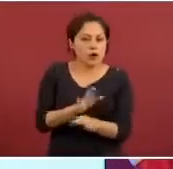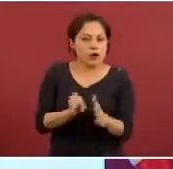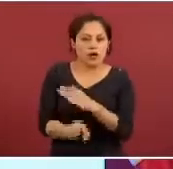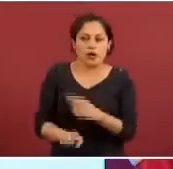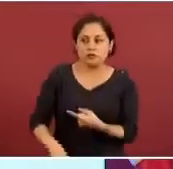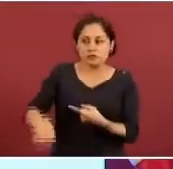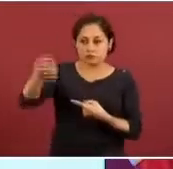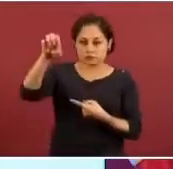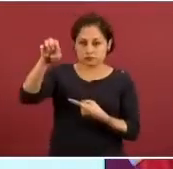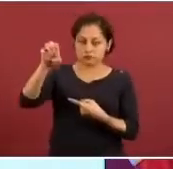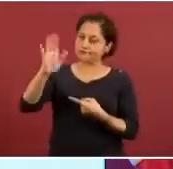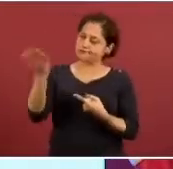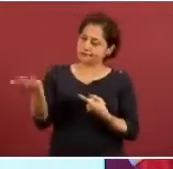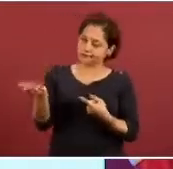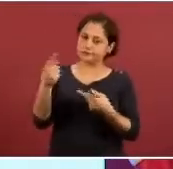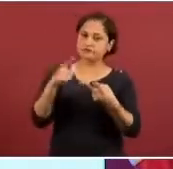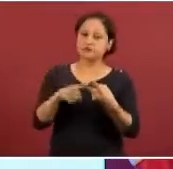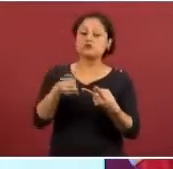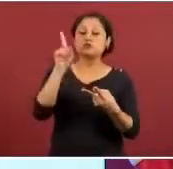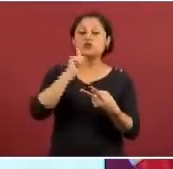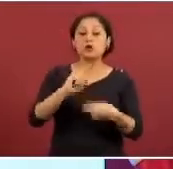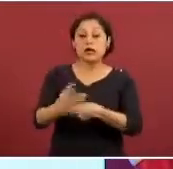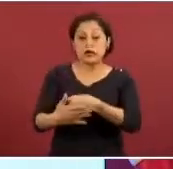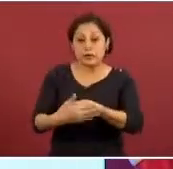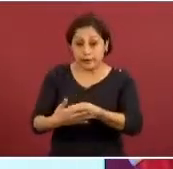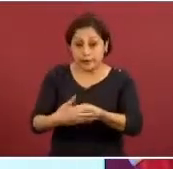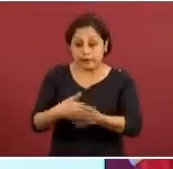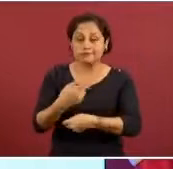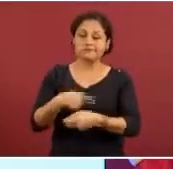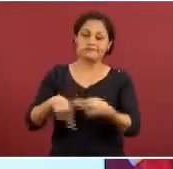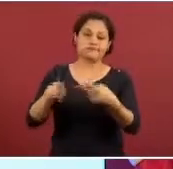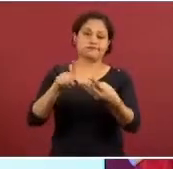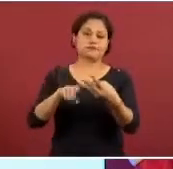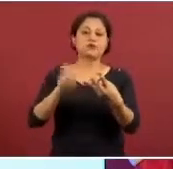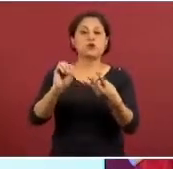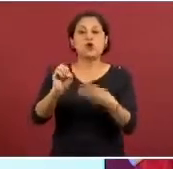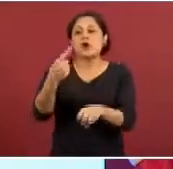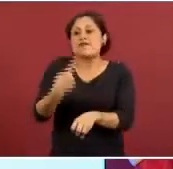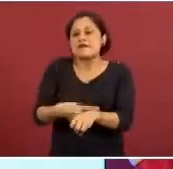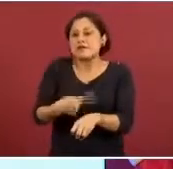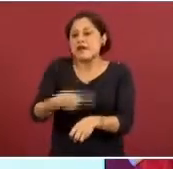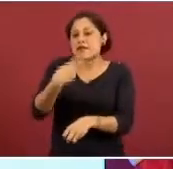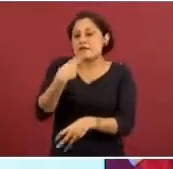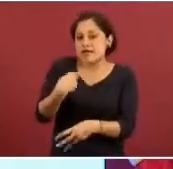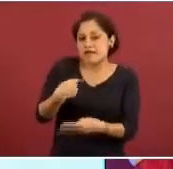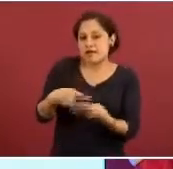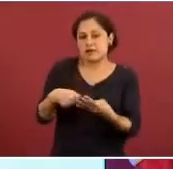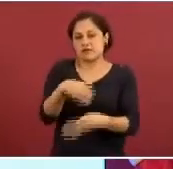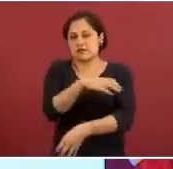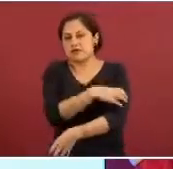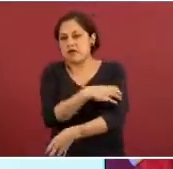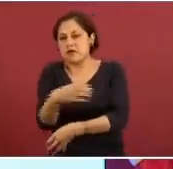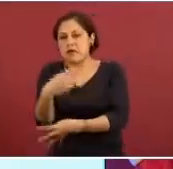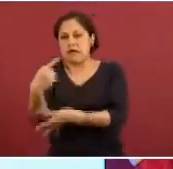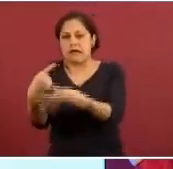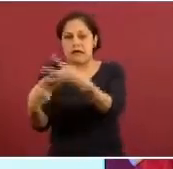mujer embarazada, enfermedad crónica, diabetes, hipertensión, etcétera,